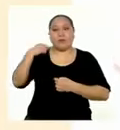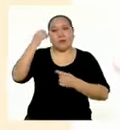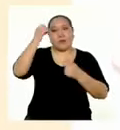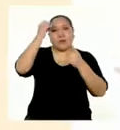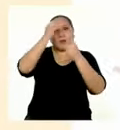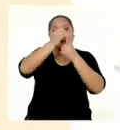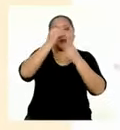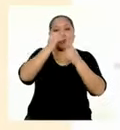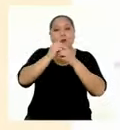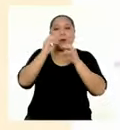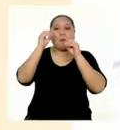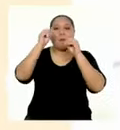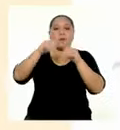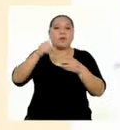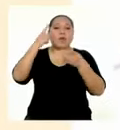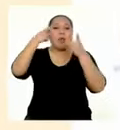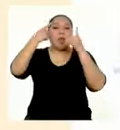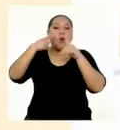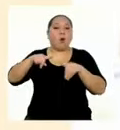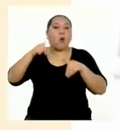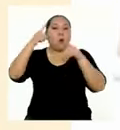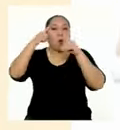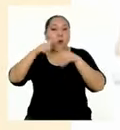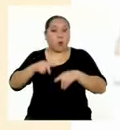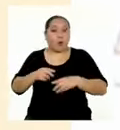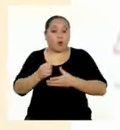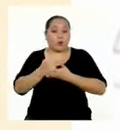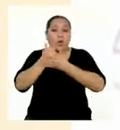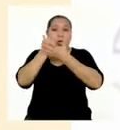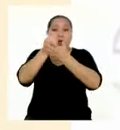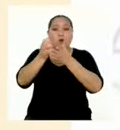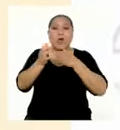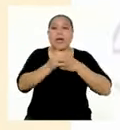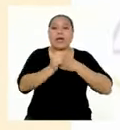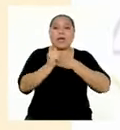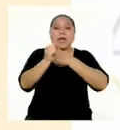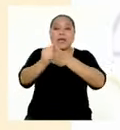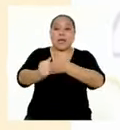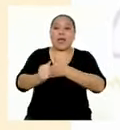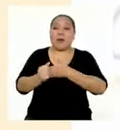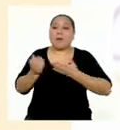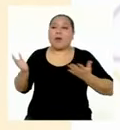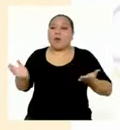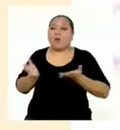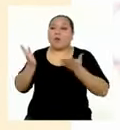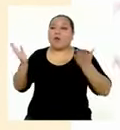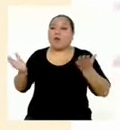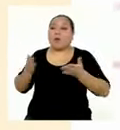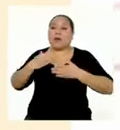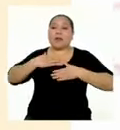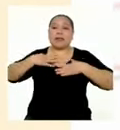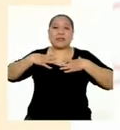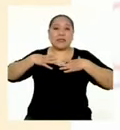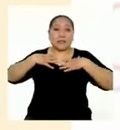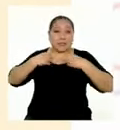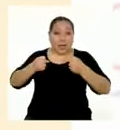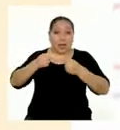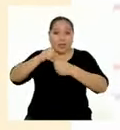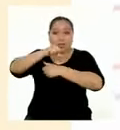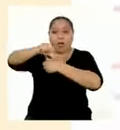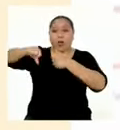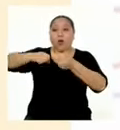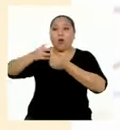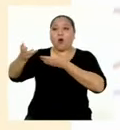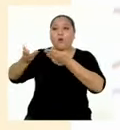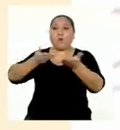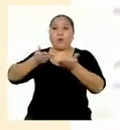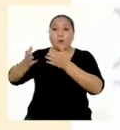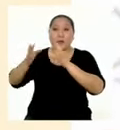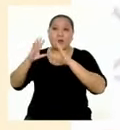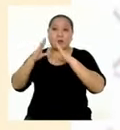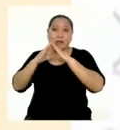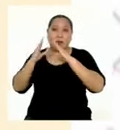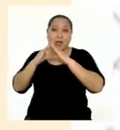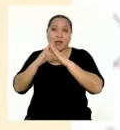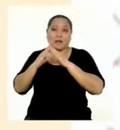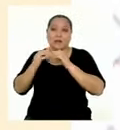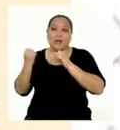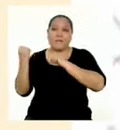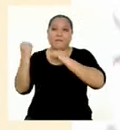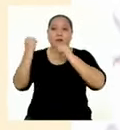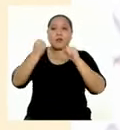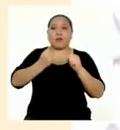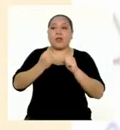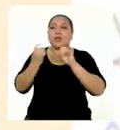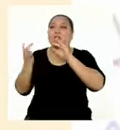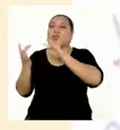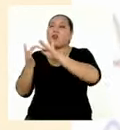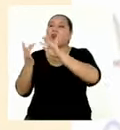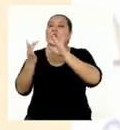fue plantear acuerdos que servirán como guía para promover una sana convivencia en el hogar y fortalecer los vínculos de la familia.